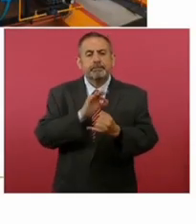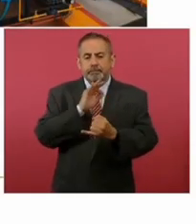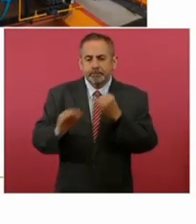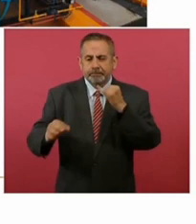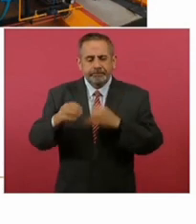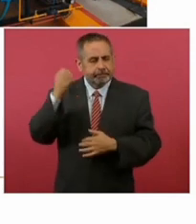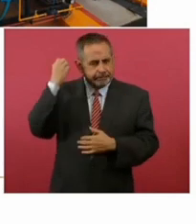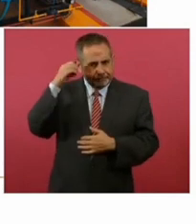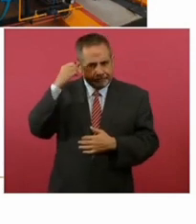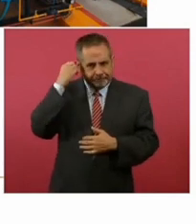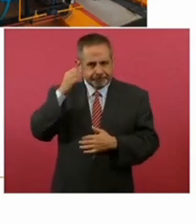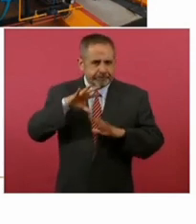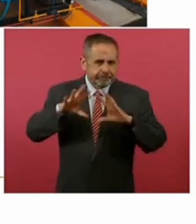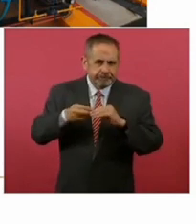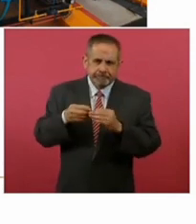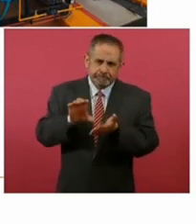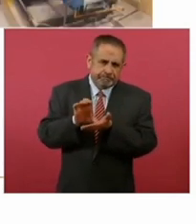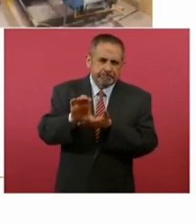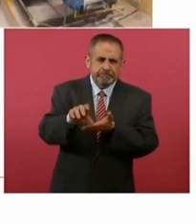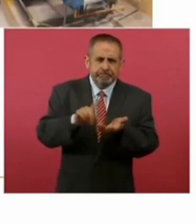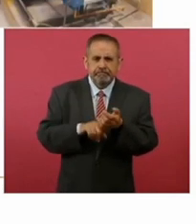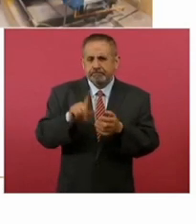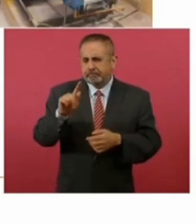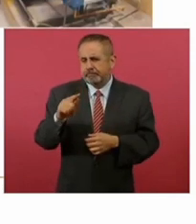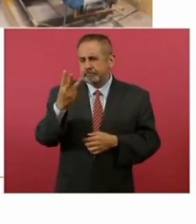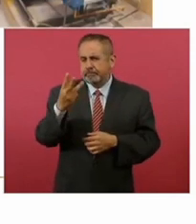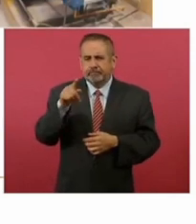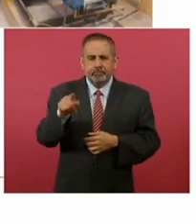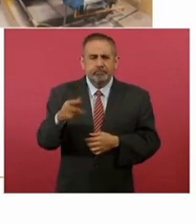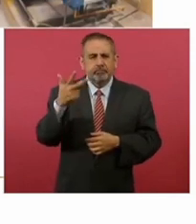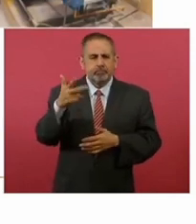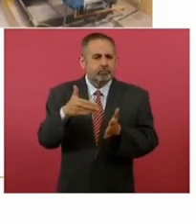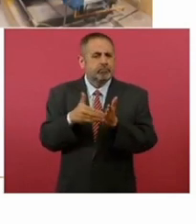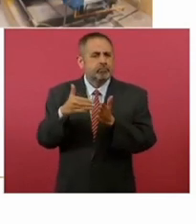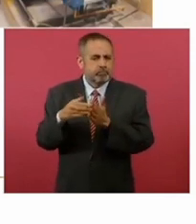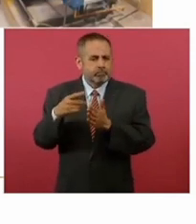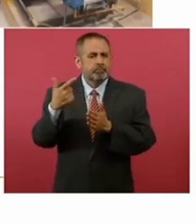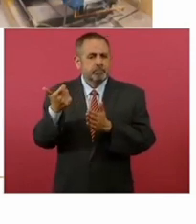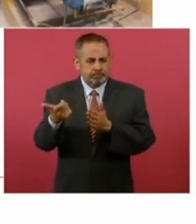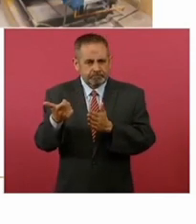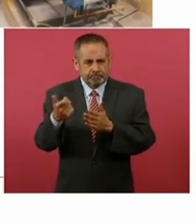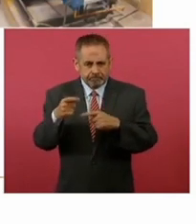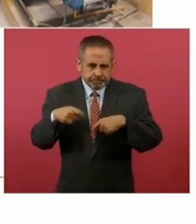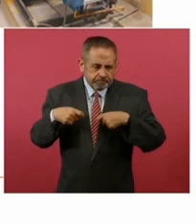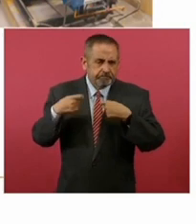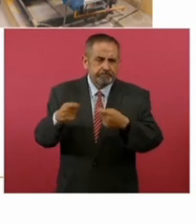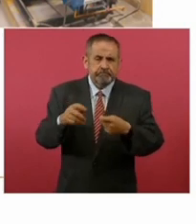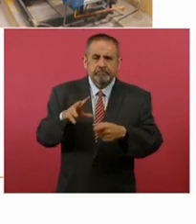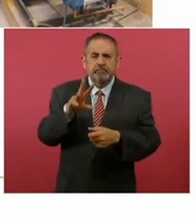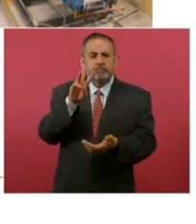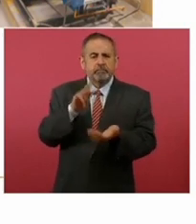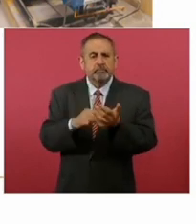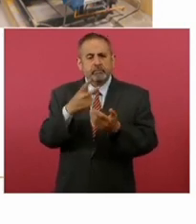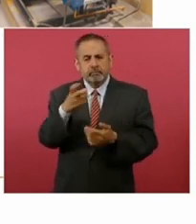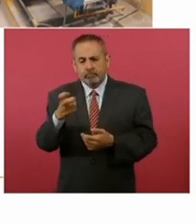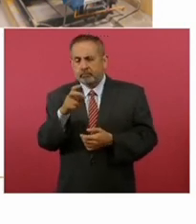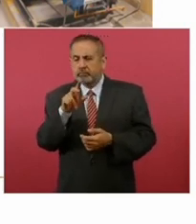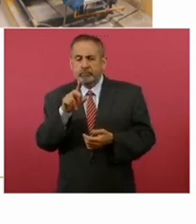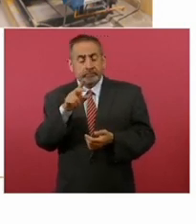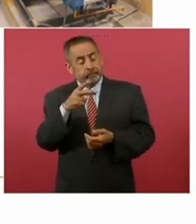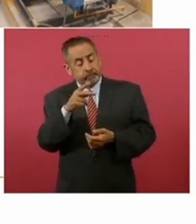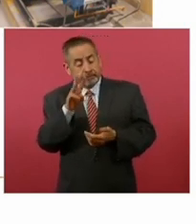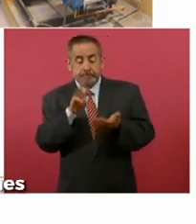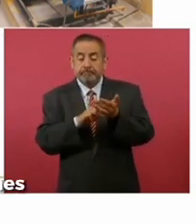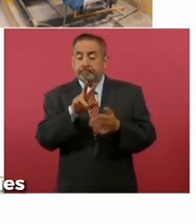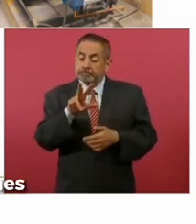Oaxaca, en donde la inversión ha sido de 73.8 millones de pesos en 3 mil 872